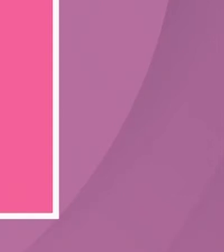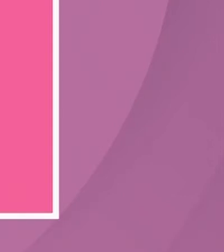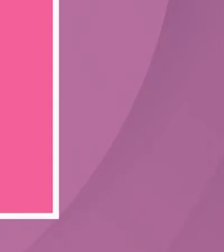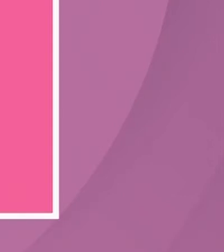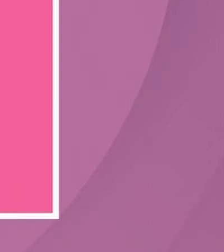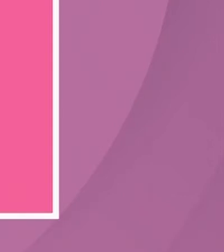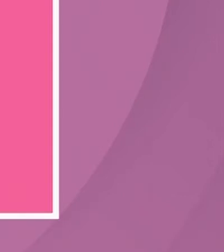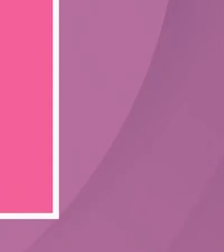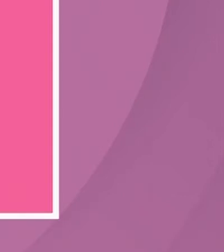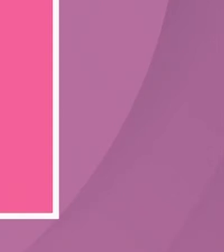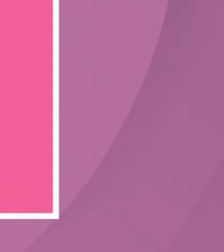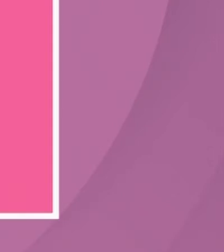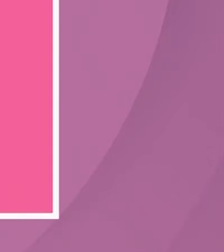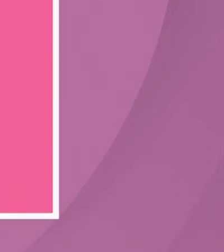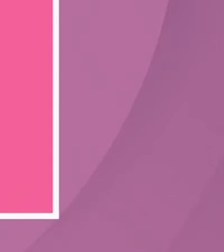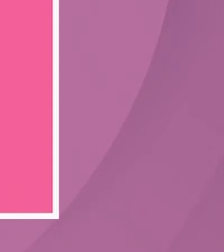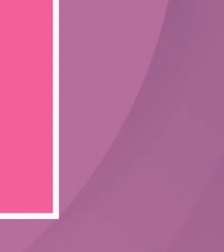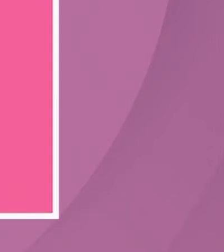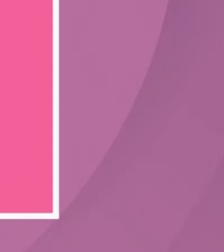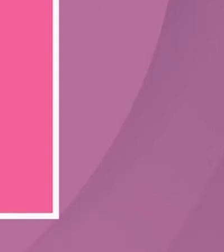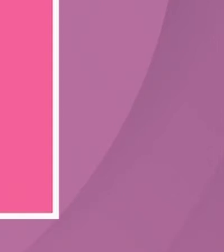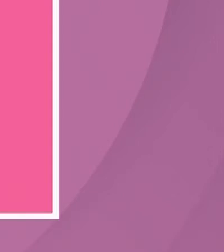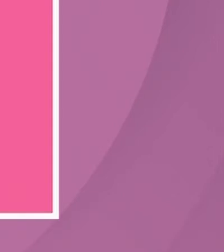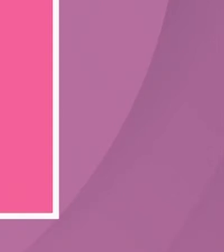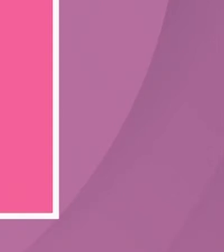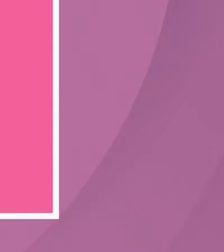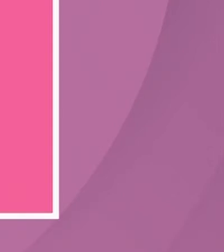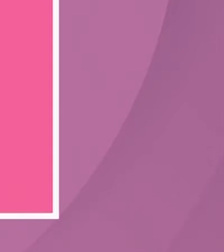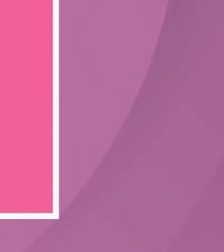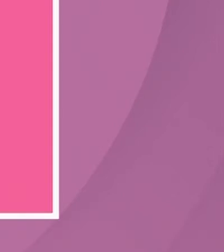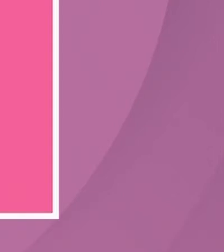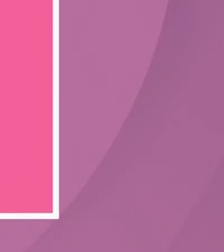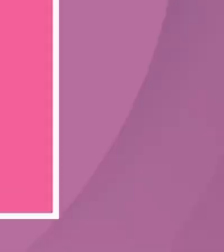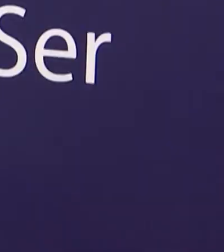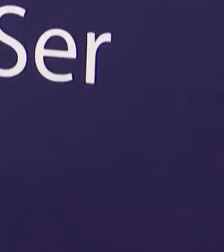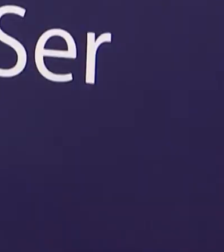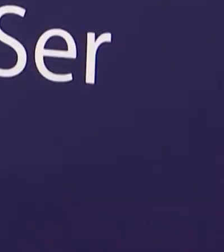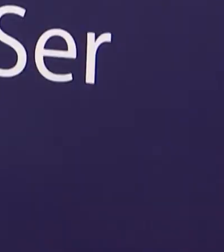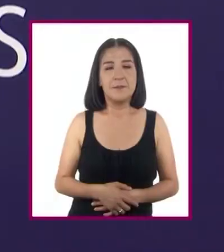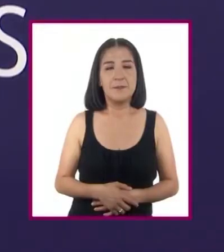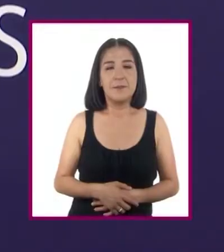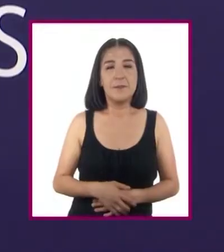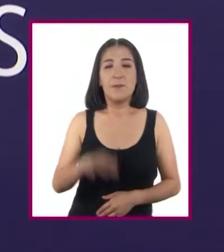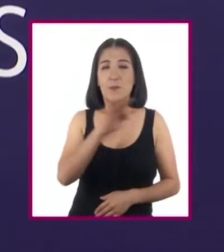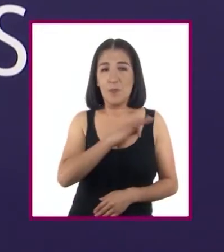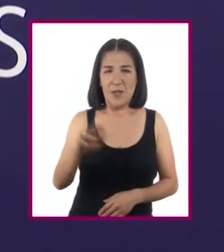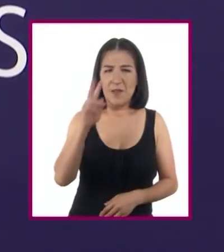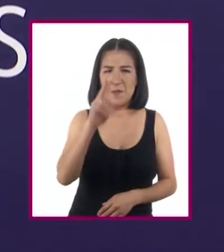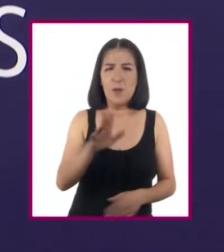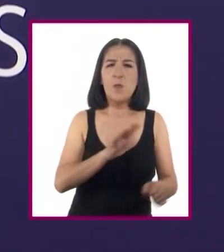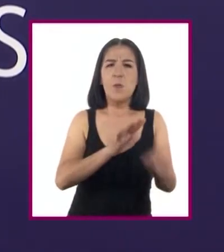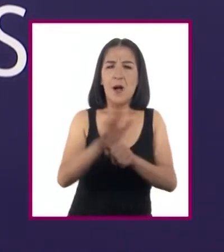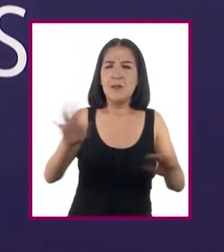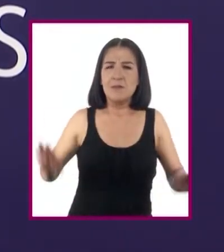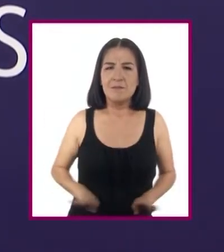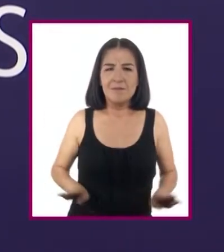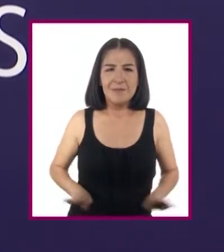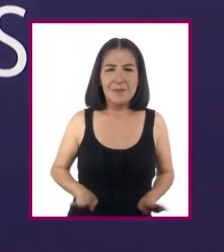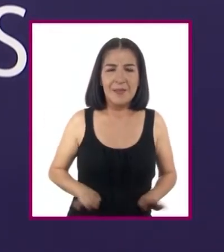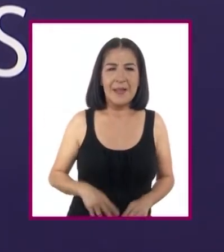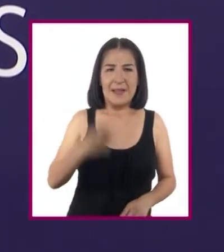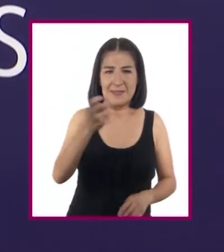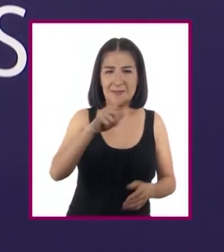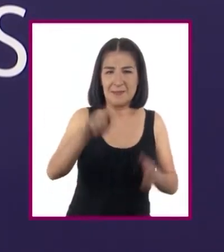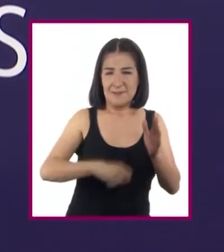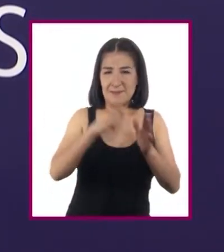Guerra Fría, futuro sin fecha. ¿Pudieron identificar algunas características en el video